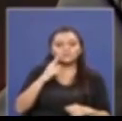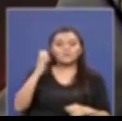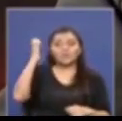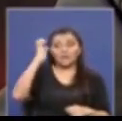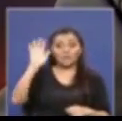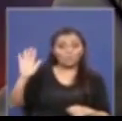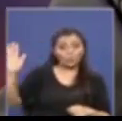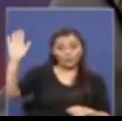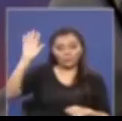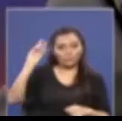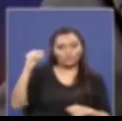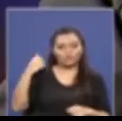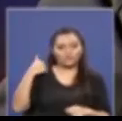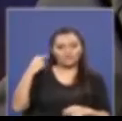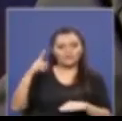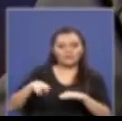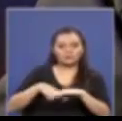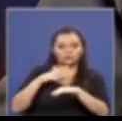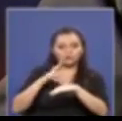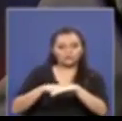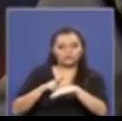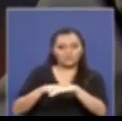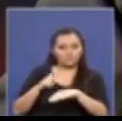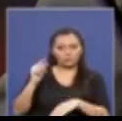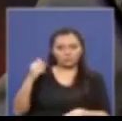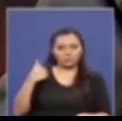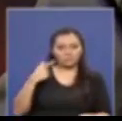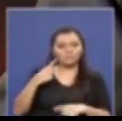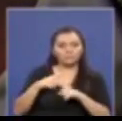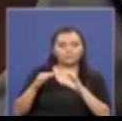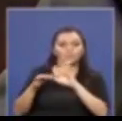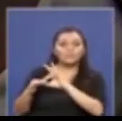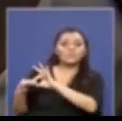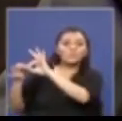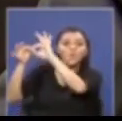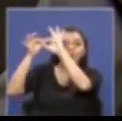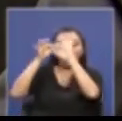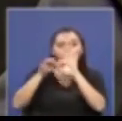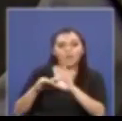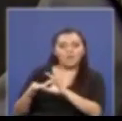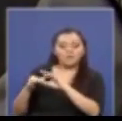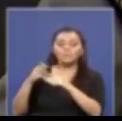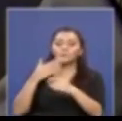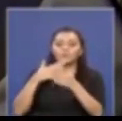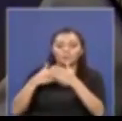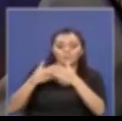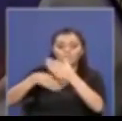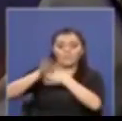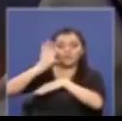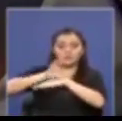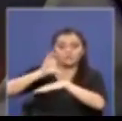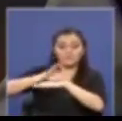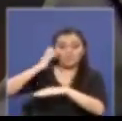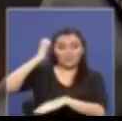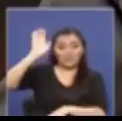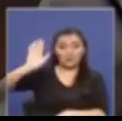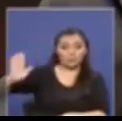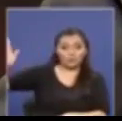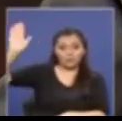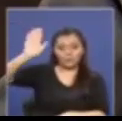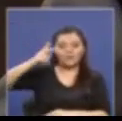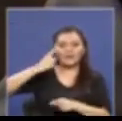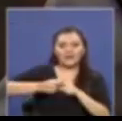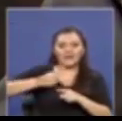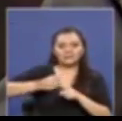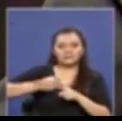ya no tiene moneda nacional. Sí, pero tiene una moneda común, ¿ya? En el Banco Central Europeo, hasta Grecia puede decir